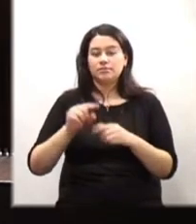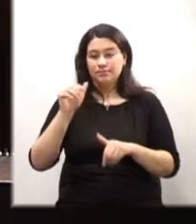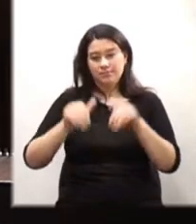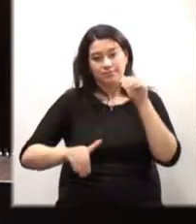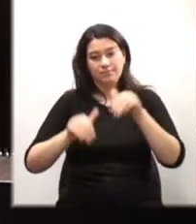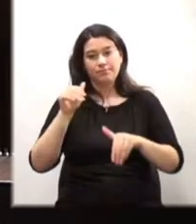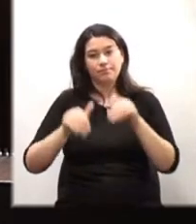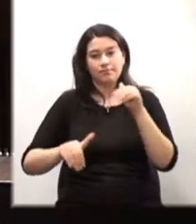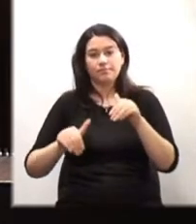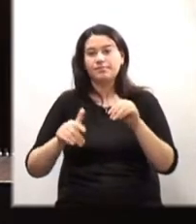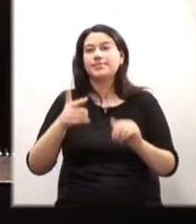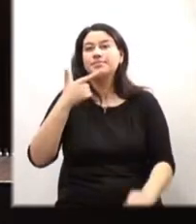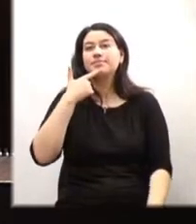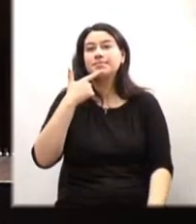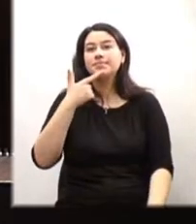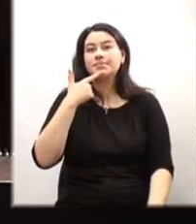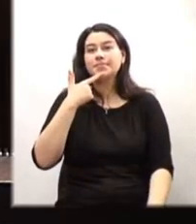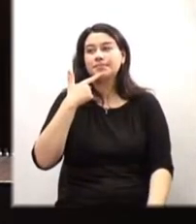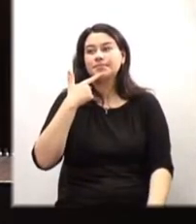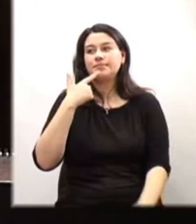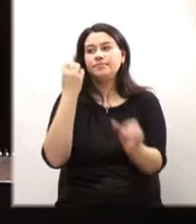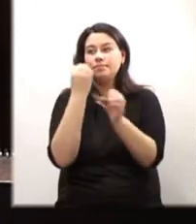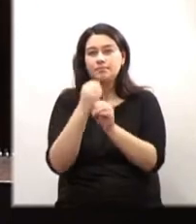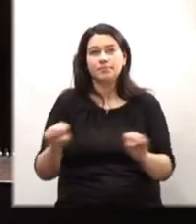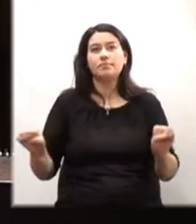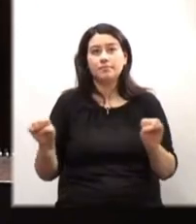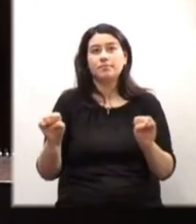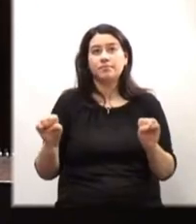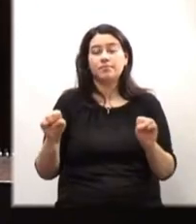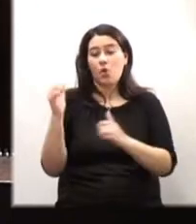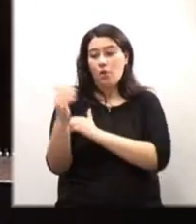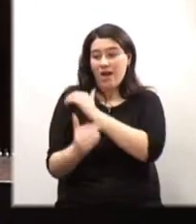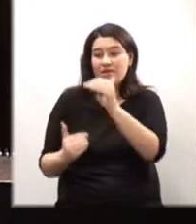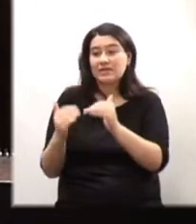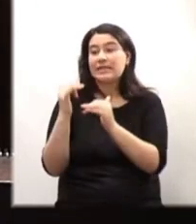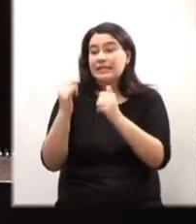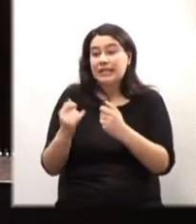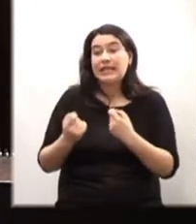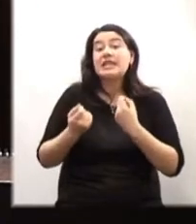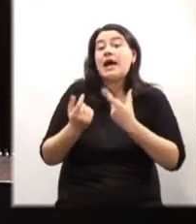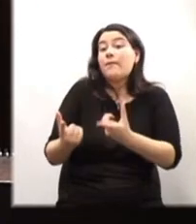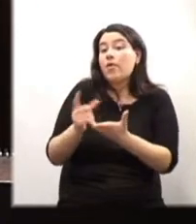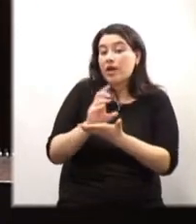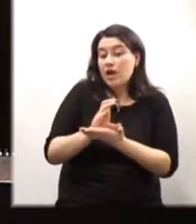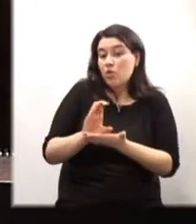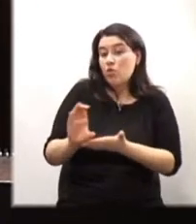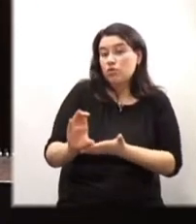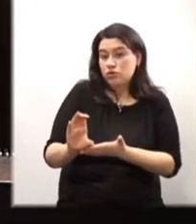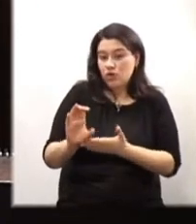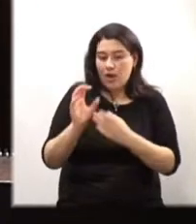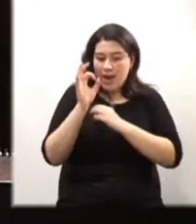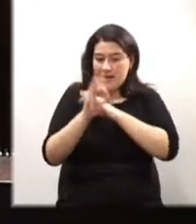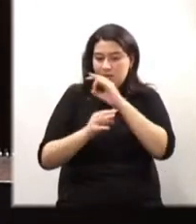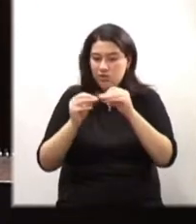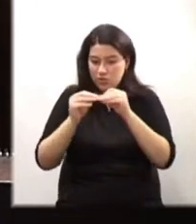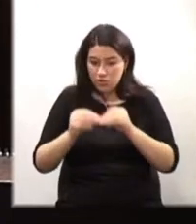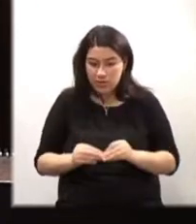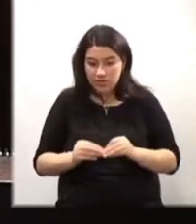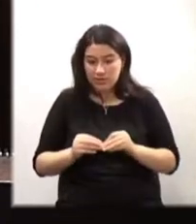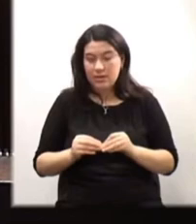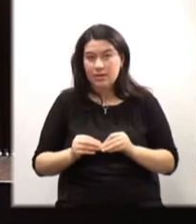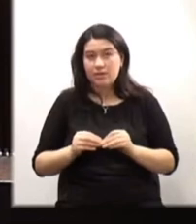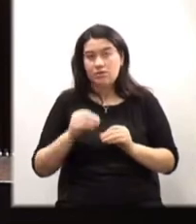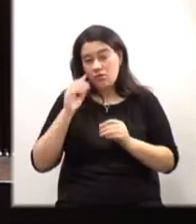votar en septiembre, puede ser un avance siempre que le pongamos recursos en esta rendición de cuentas, cosa que